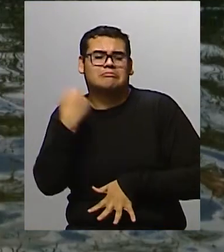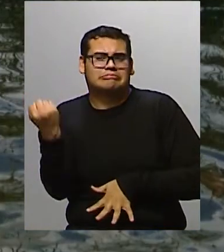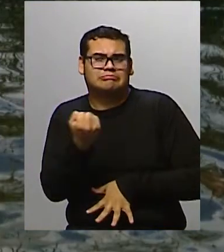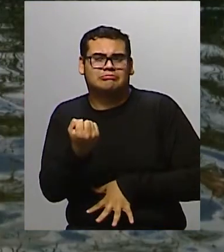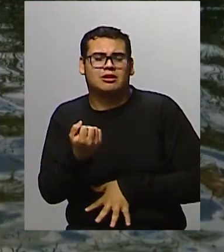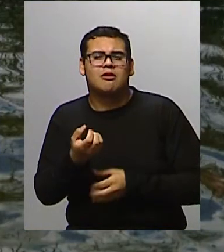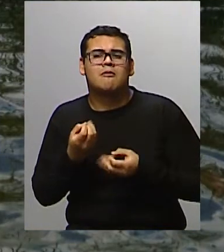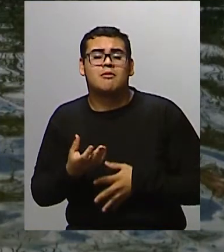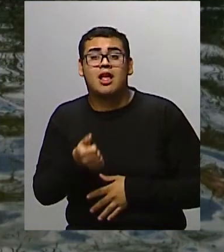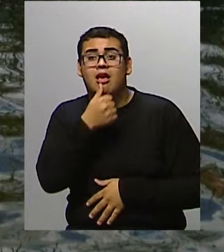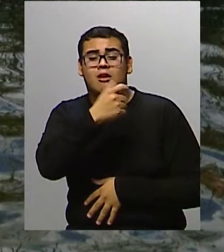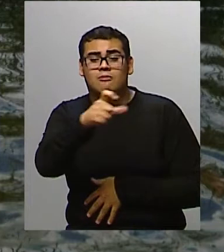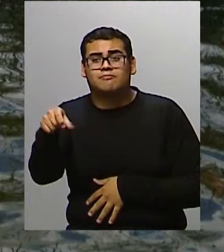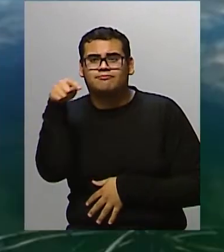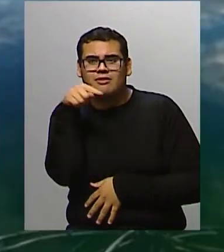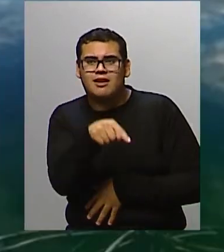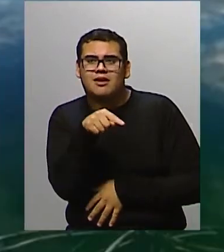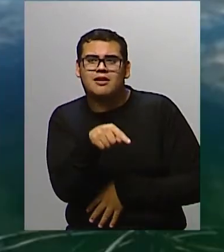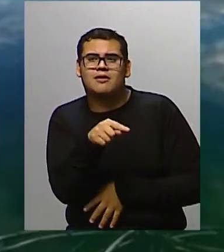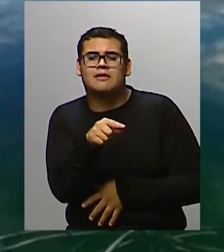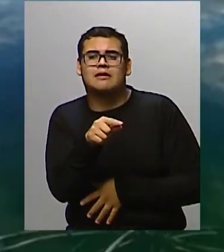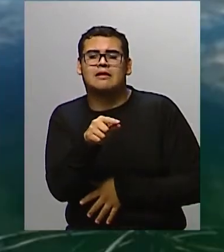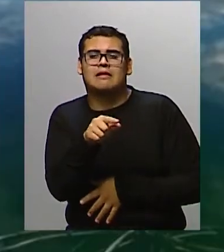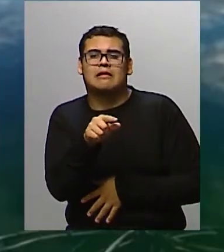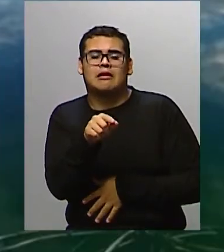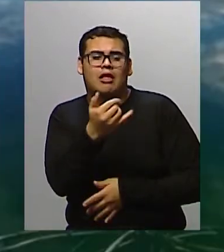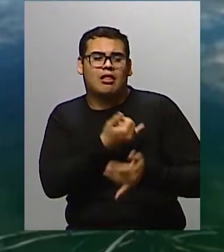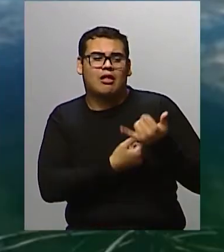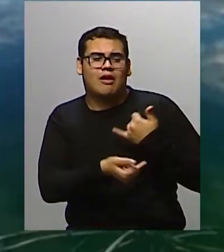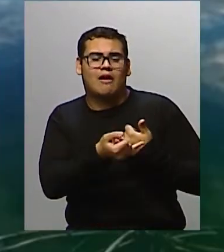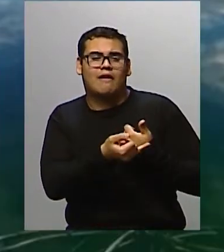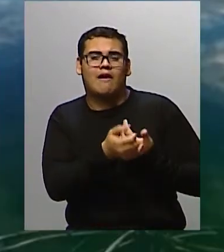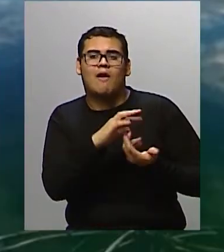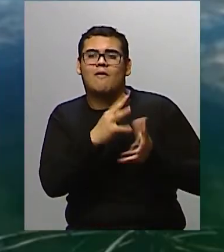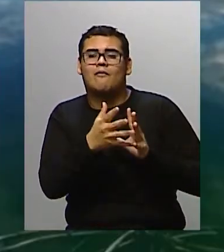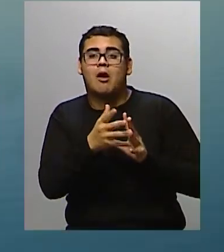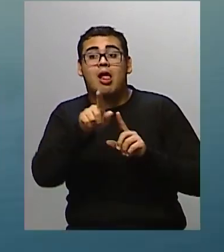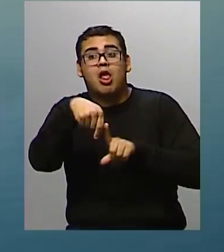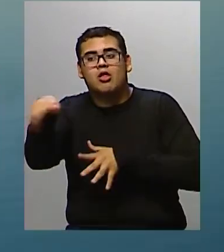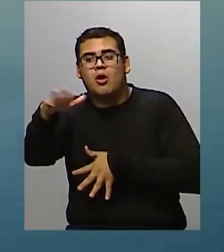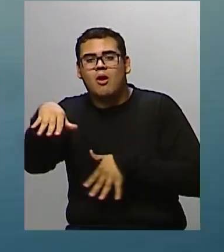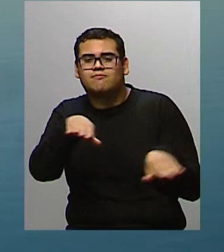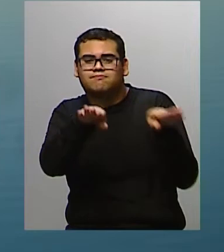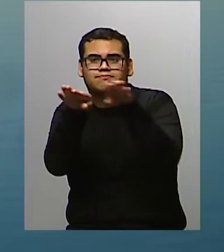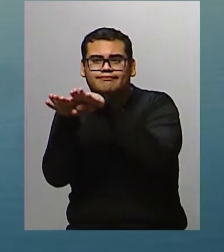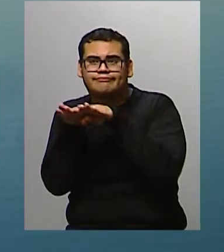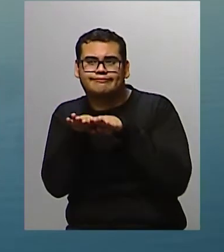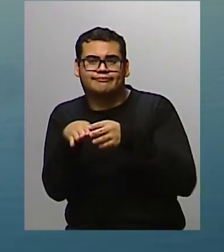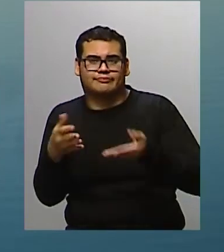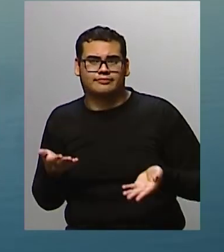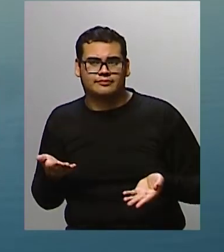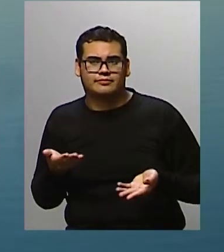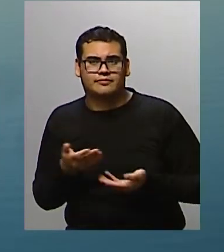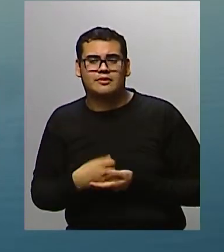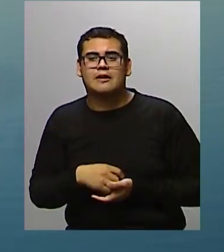la laguna del Viborón nos está diciendo lo que está pasando en todo el sector, en todo lo que tiene que ver con este tipo de ambiente. Entonces, acá es